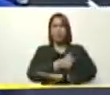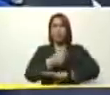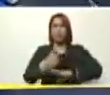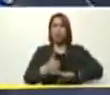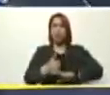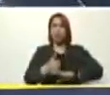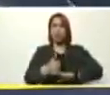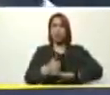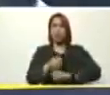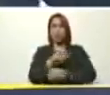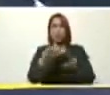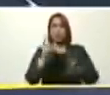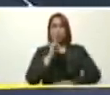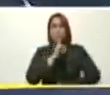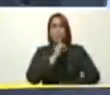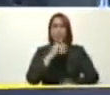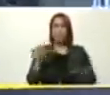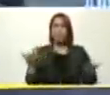ustedes?